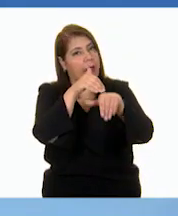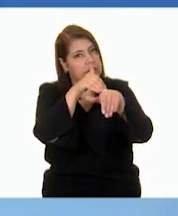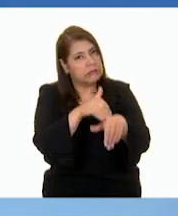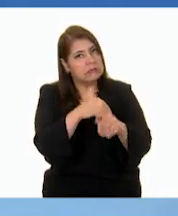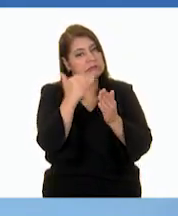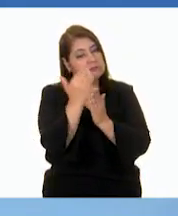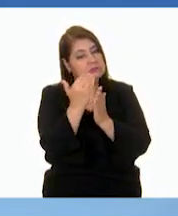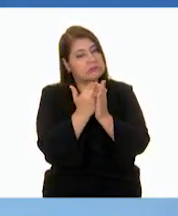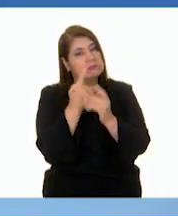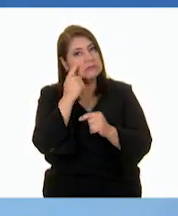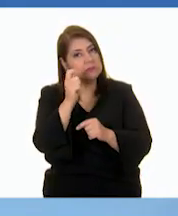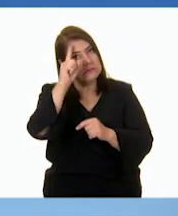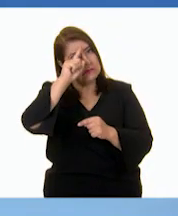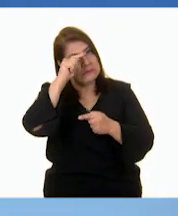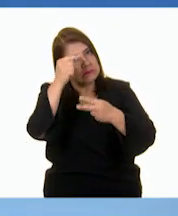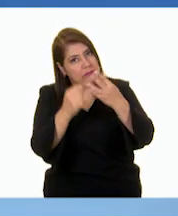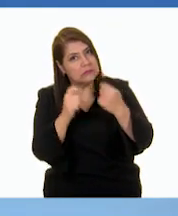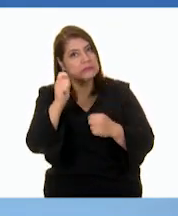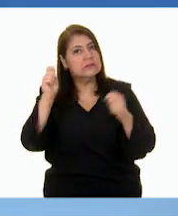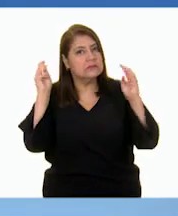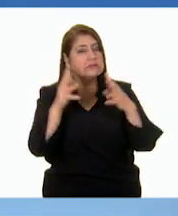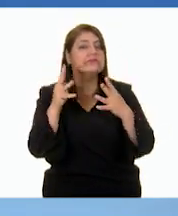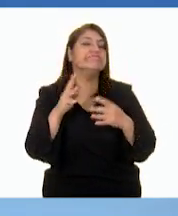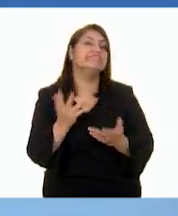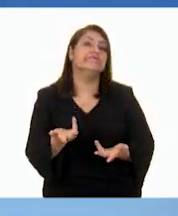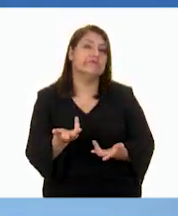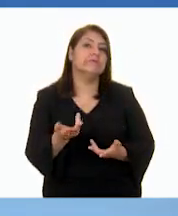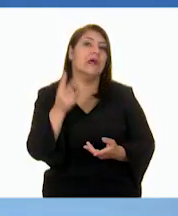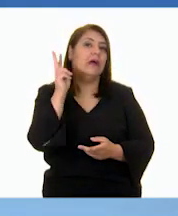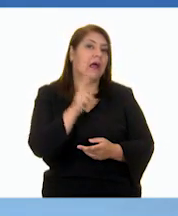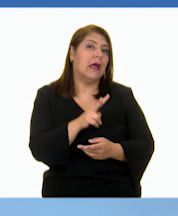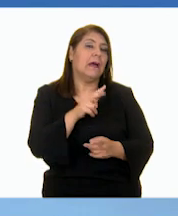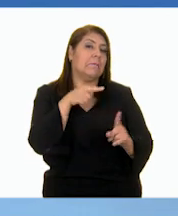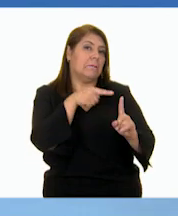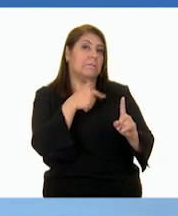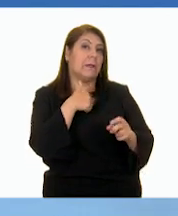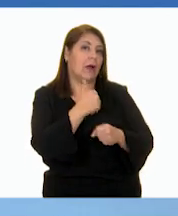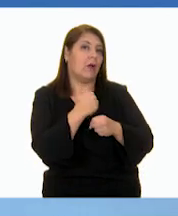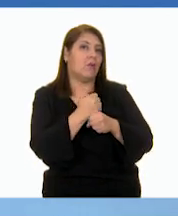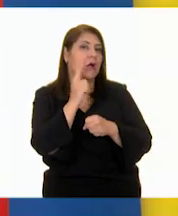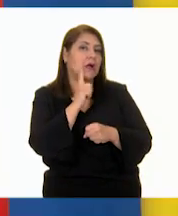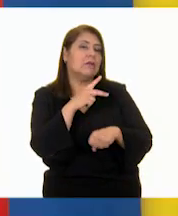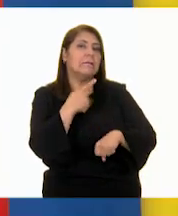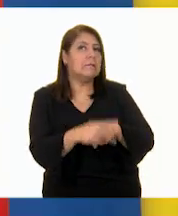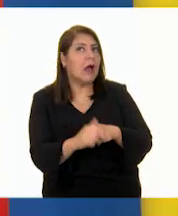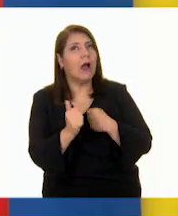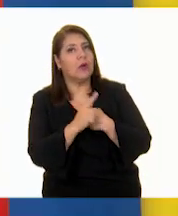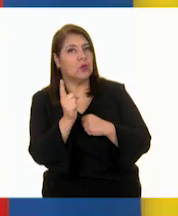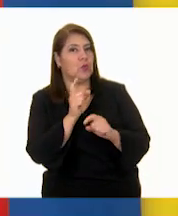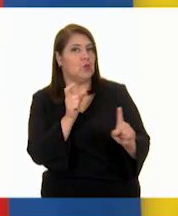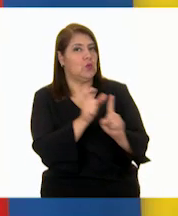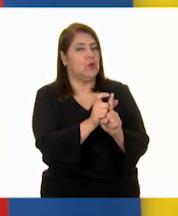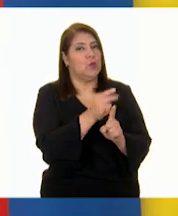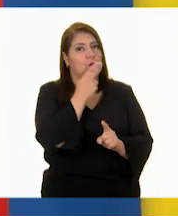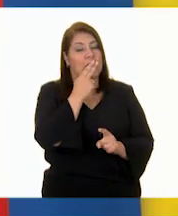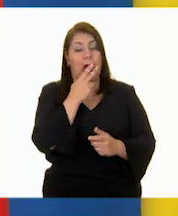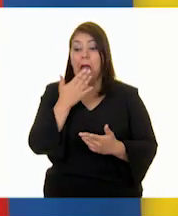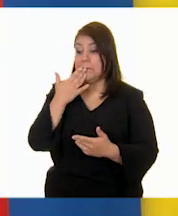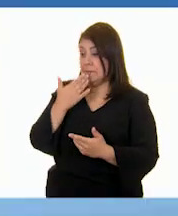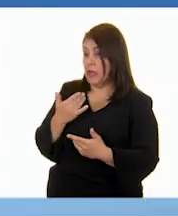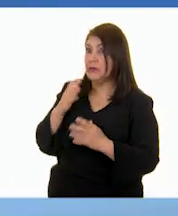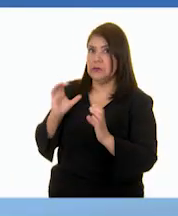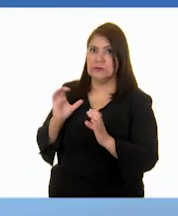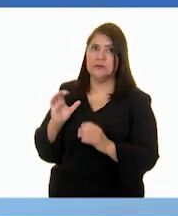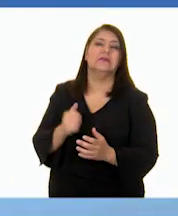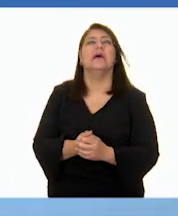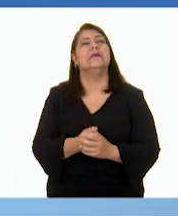de seguridad que nos recomienda Ajo Listo, es riesgoso para ella. Qué bueno que la cuiden mucho, Ton.